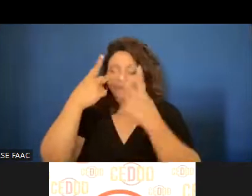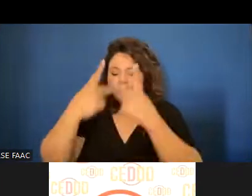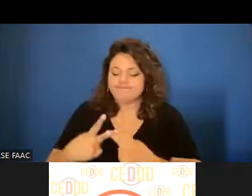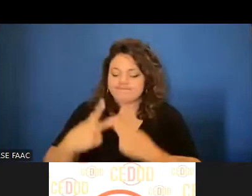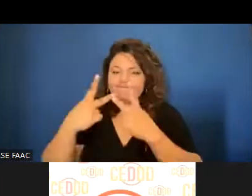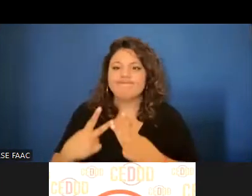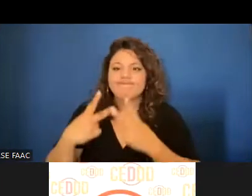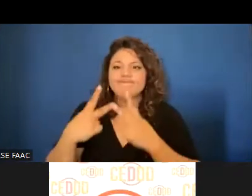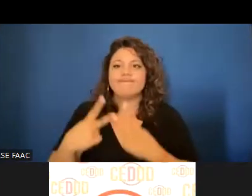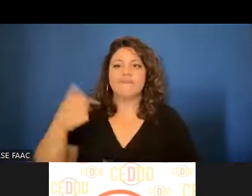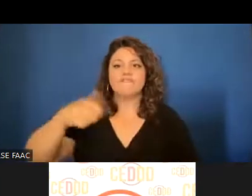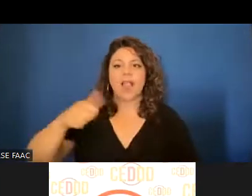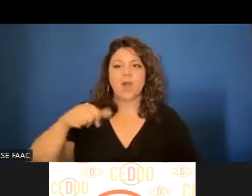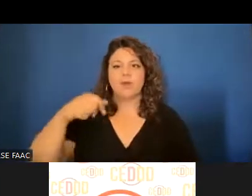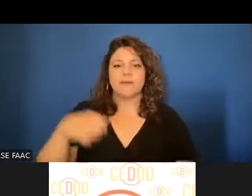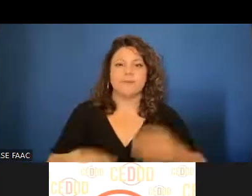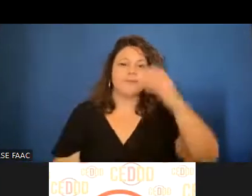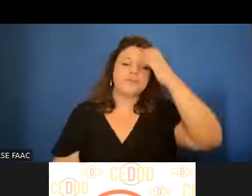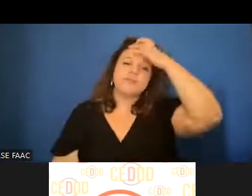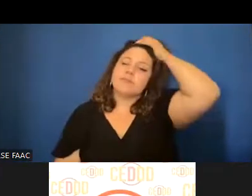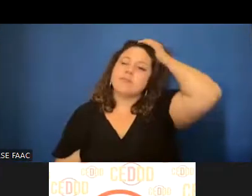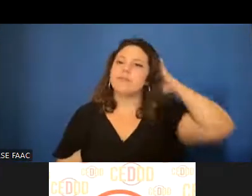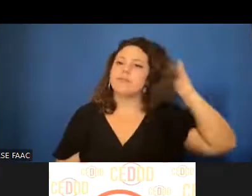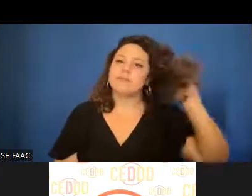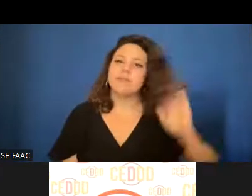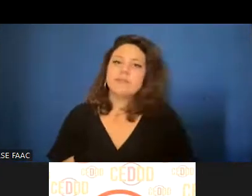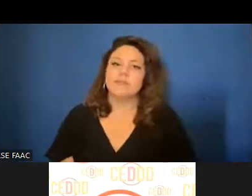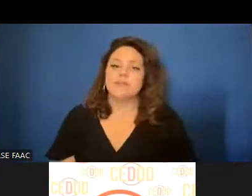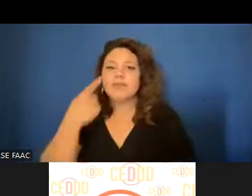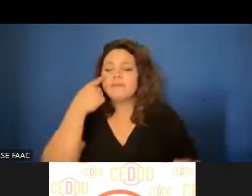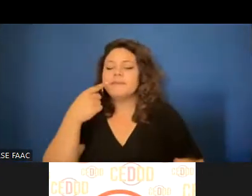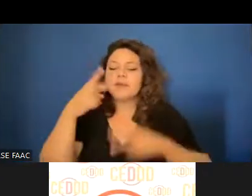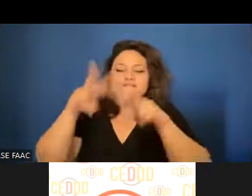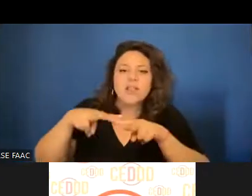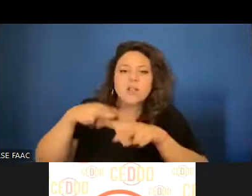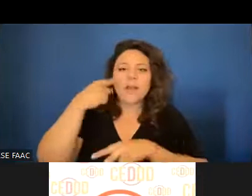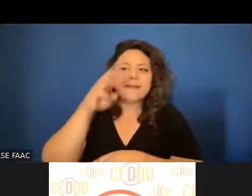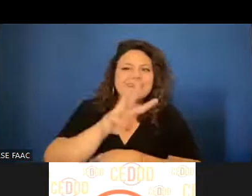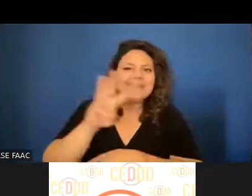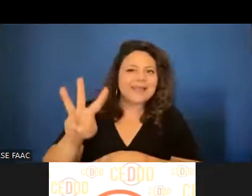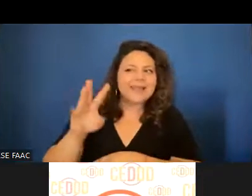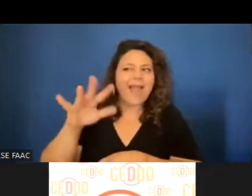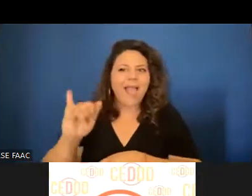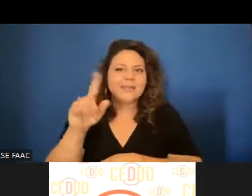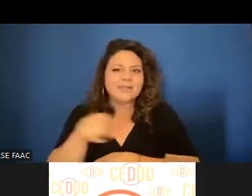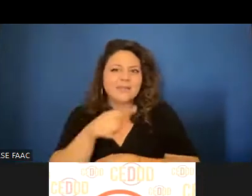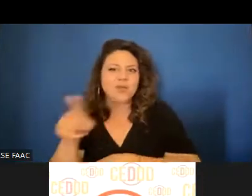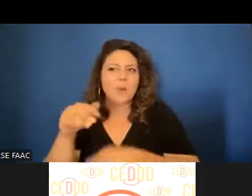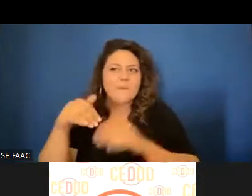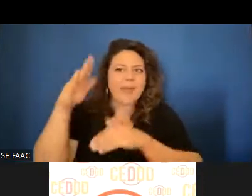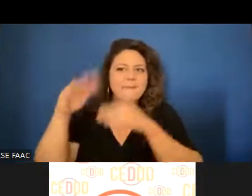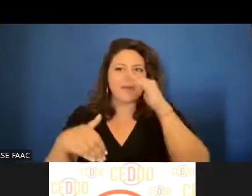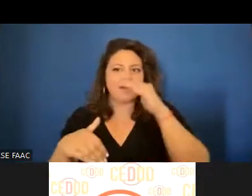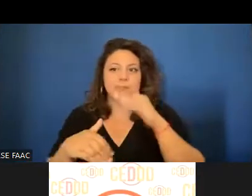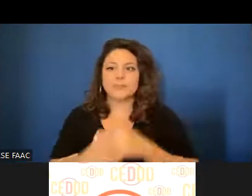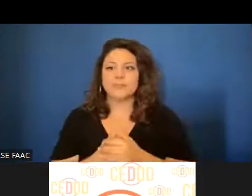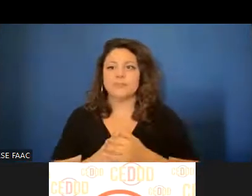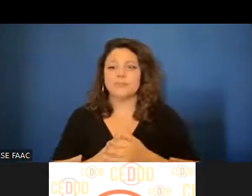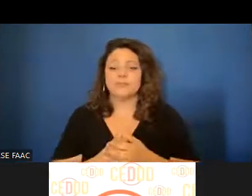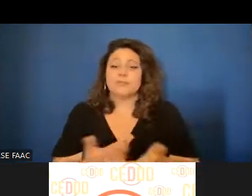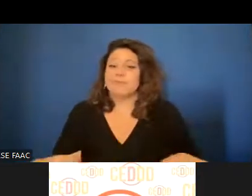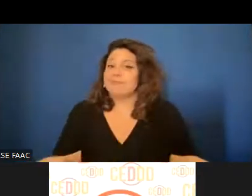tema de los despidos, porque todos los trabajadores, en el caso de pedir nulidad, para hablar con propiedad,